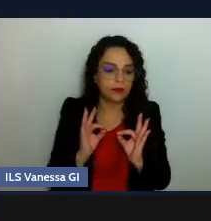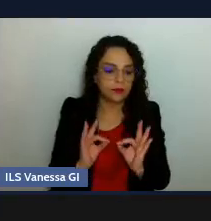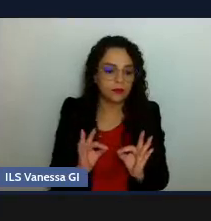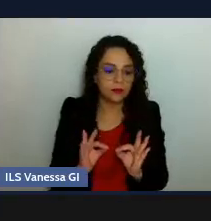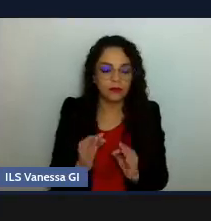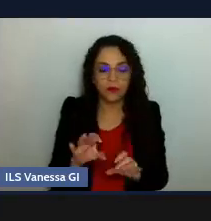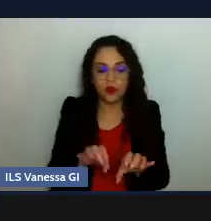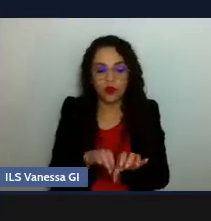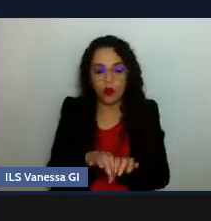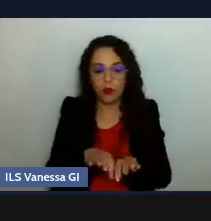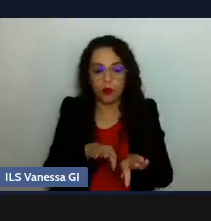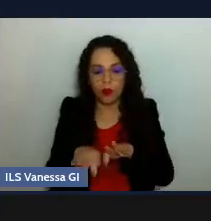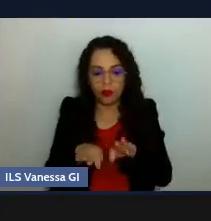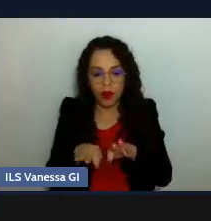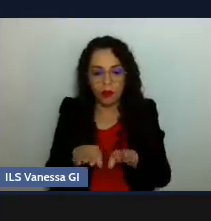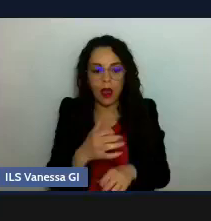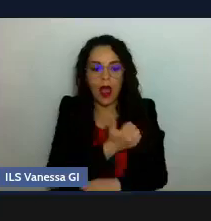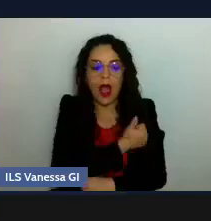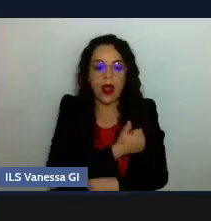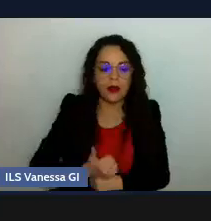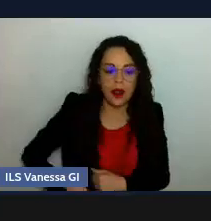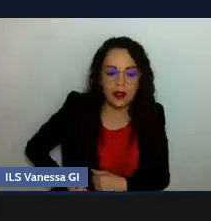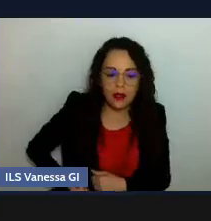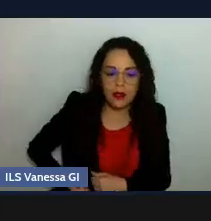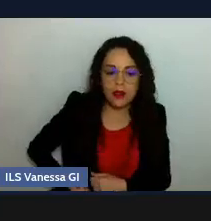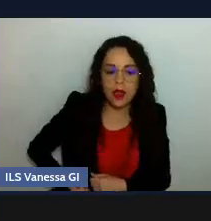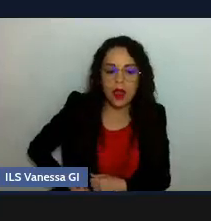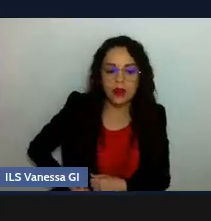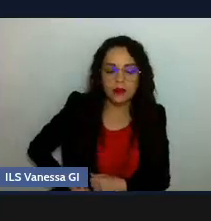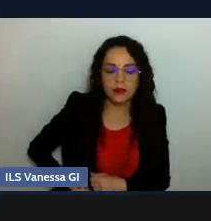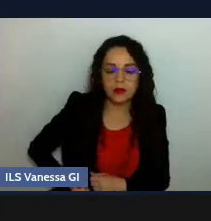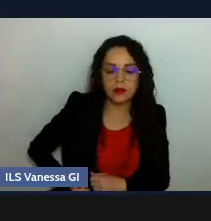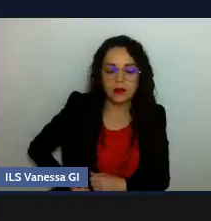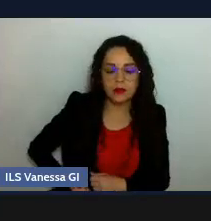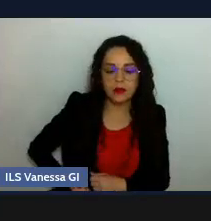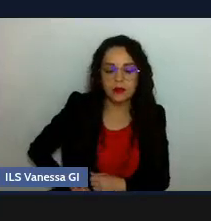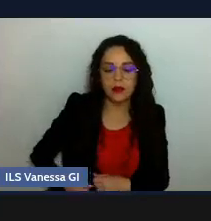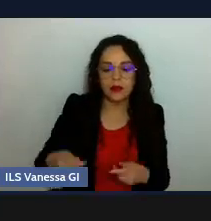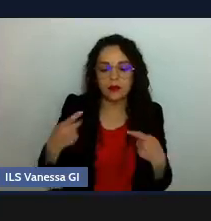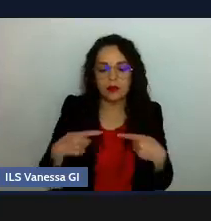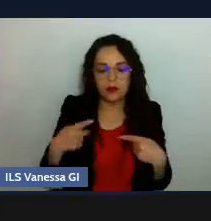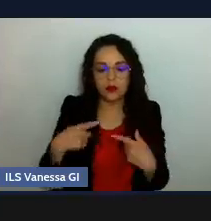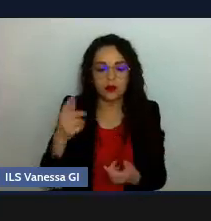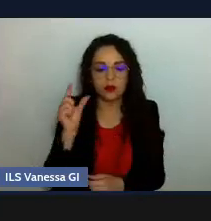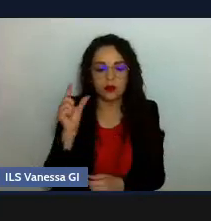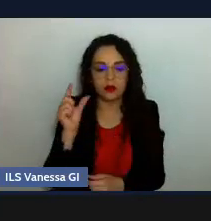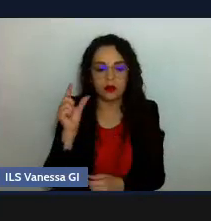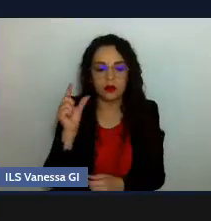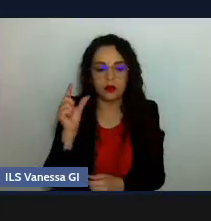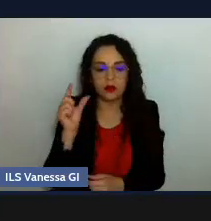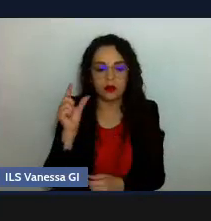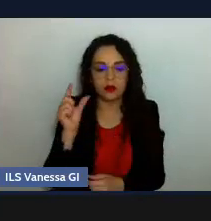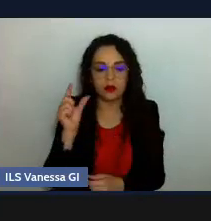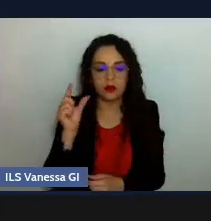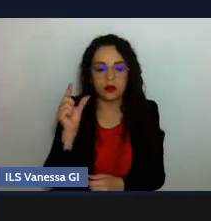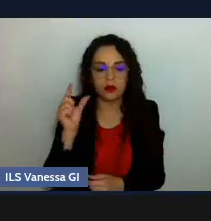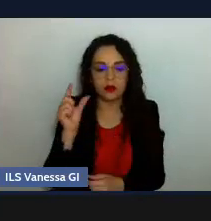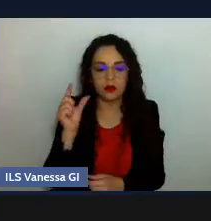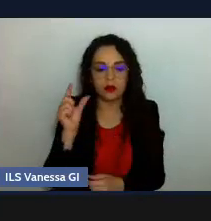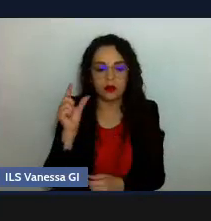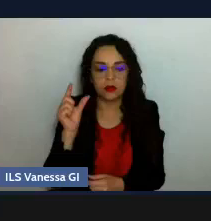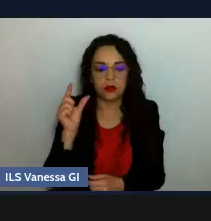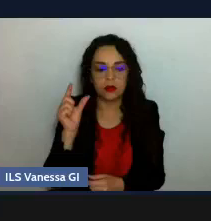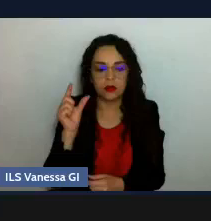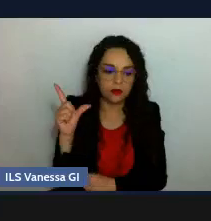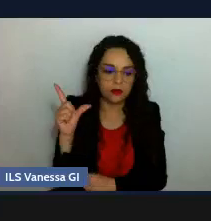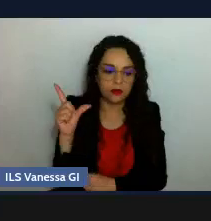con alcaldías, se trabaja con profesionales de la salud. Tenemos una parte,